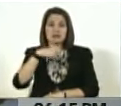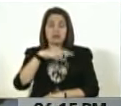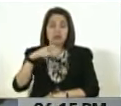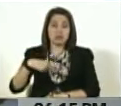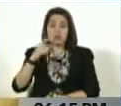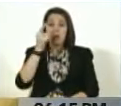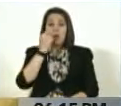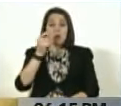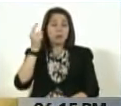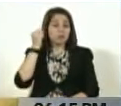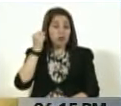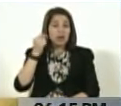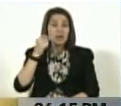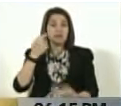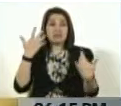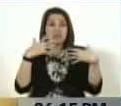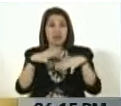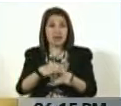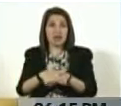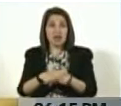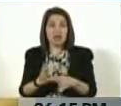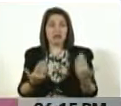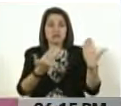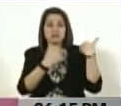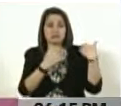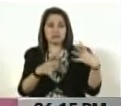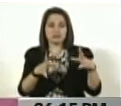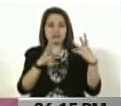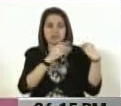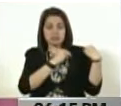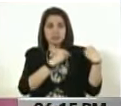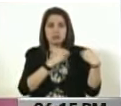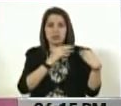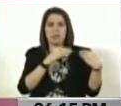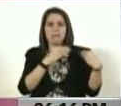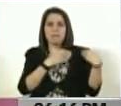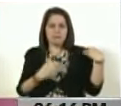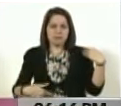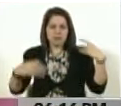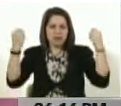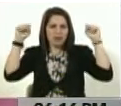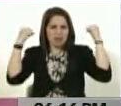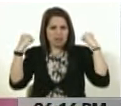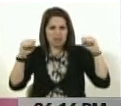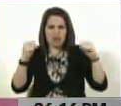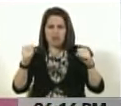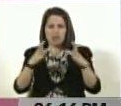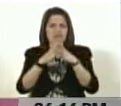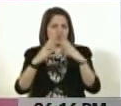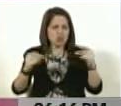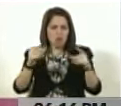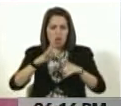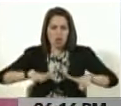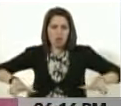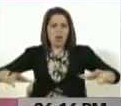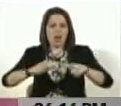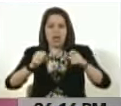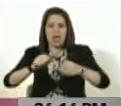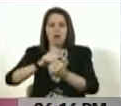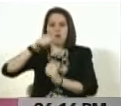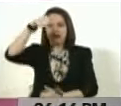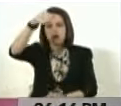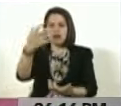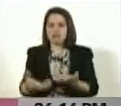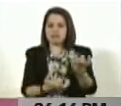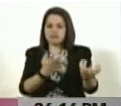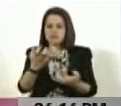hombres y mujeres integrales. Entonces lo que asumimos a la nueva práctica en la panadería, vamos a hacer todas las áreas de la panadería. Vamos a aprender a hornear, vamos a aprender a hacer